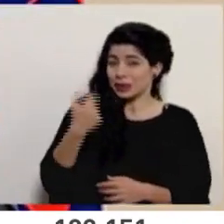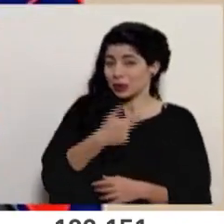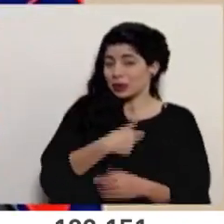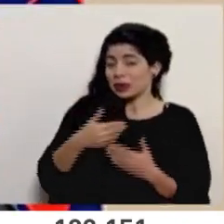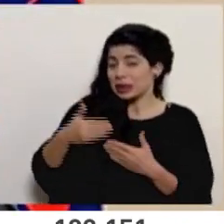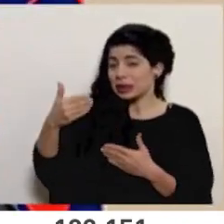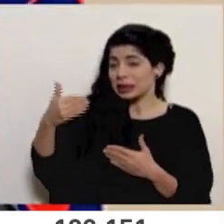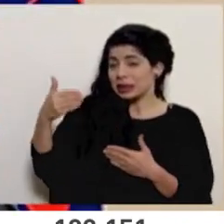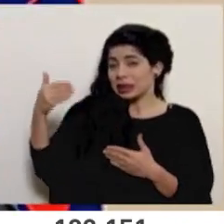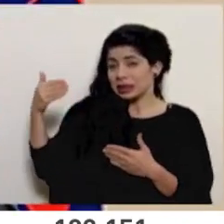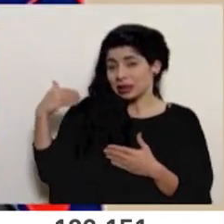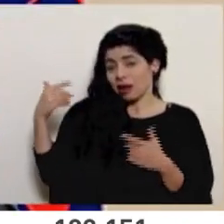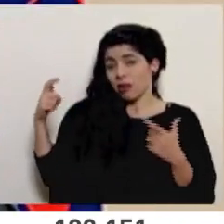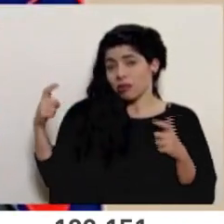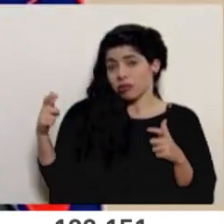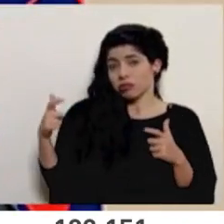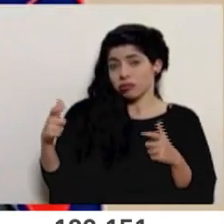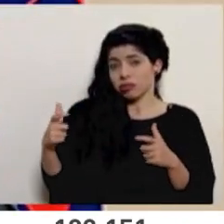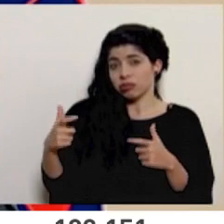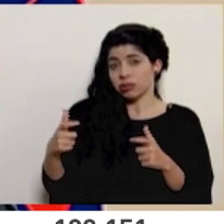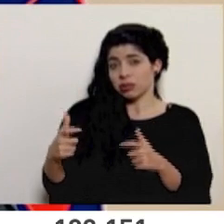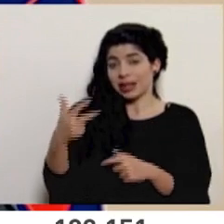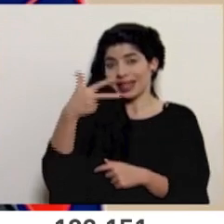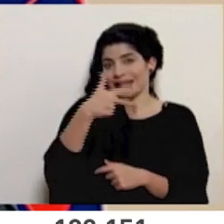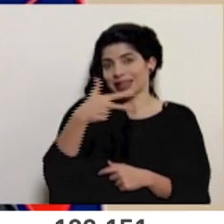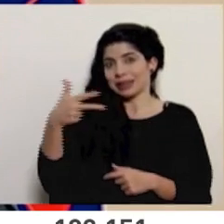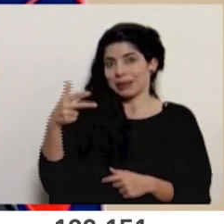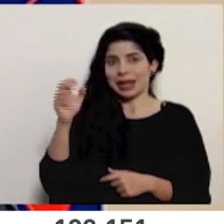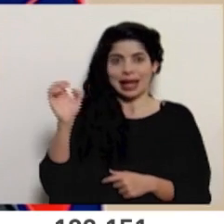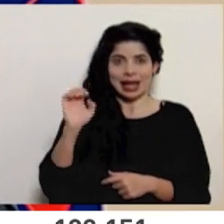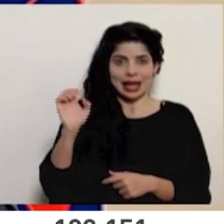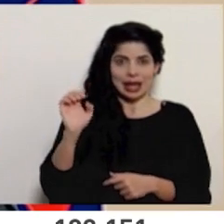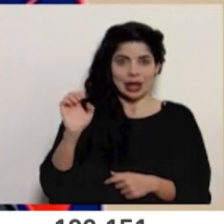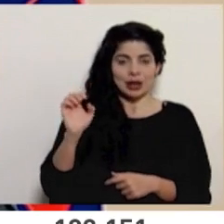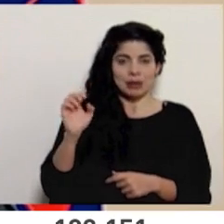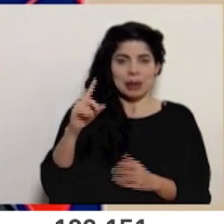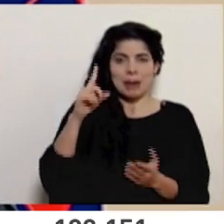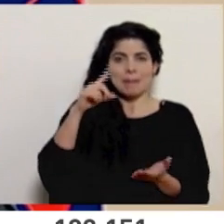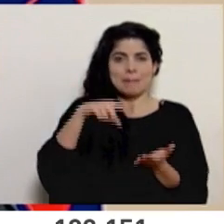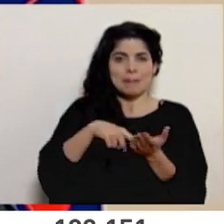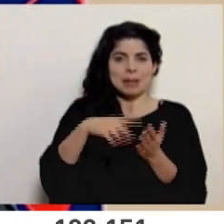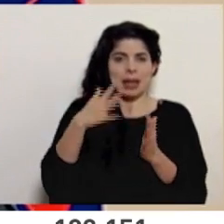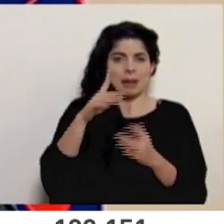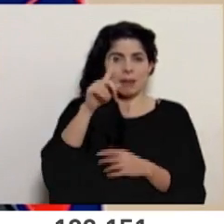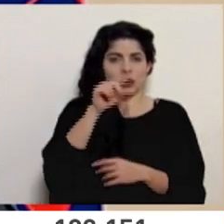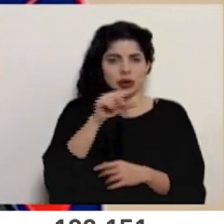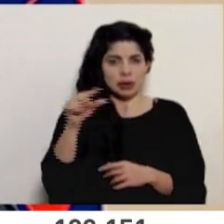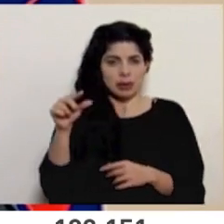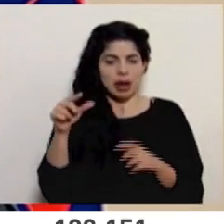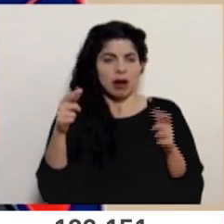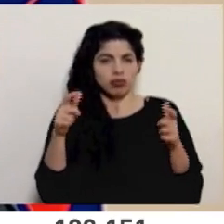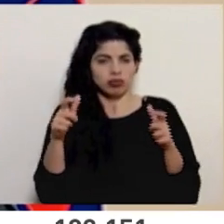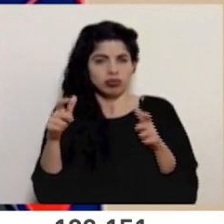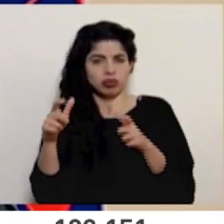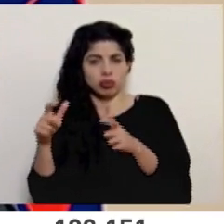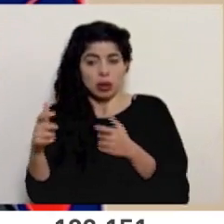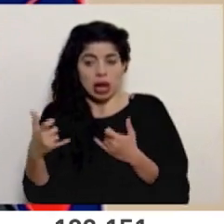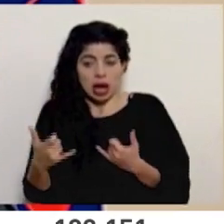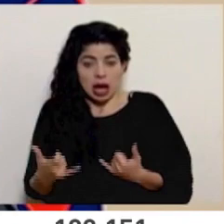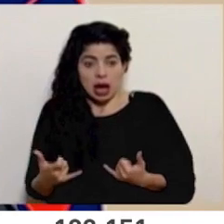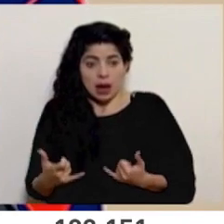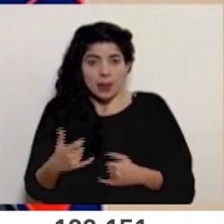venido teniendo descensos en las primeras 3 semanas de enero en el orden de los 1,000 casos por semana. En este momento estamos